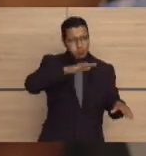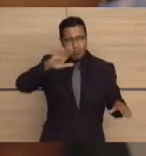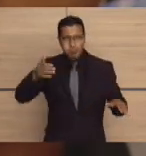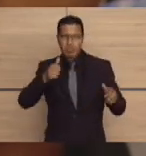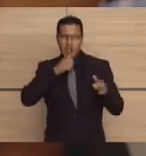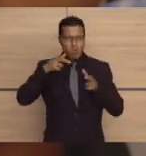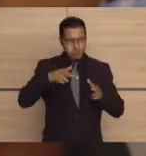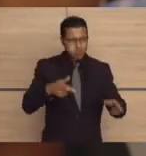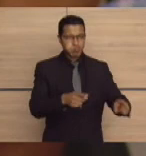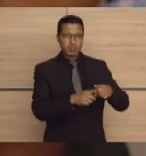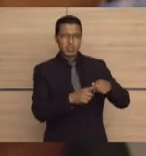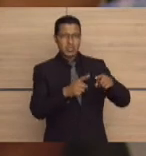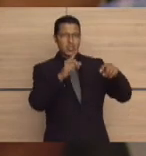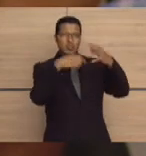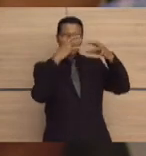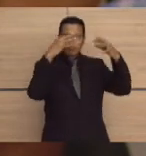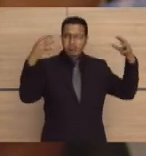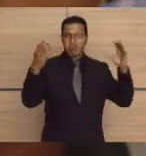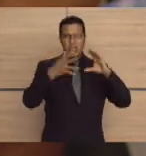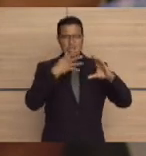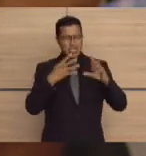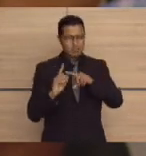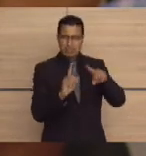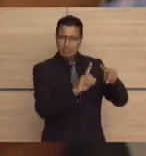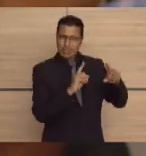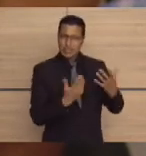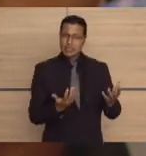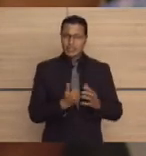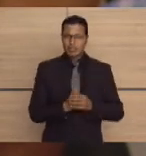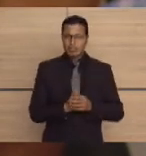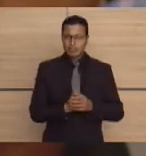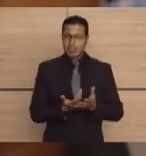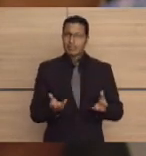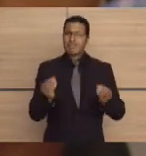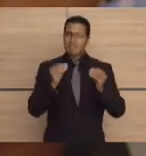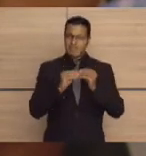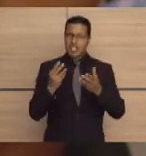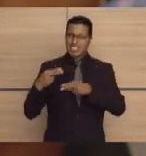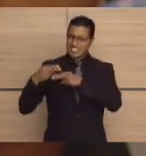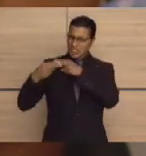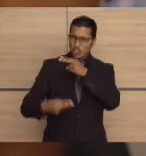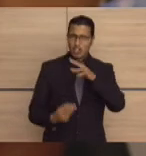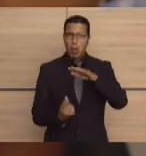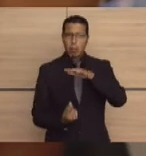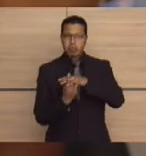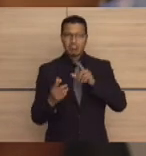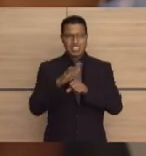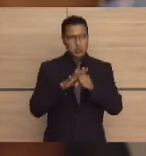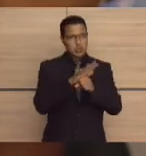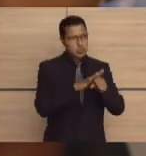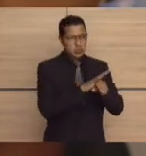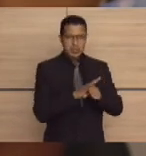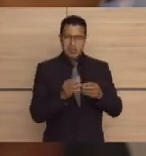Y desafortunadamente, por circunstancias históricas que vale la pena seguir examinando,